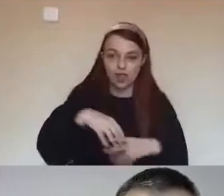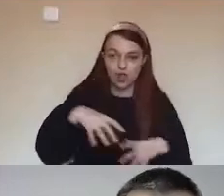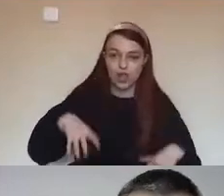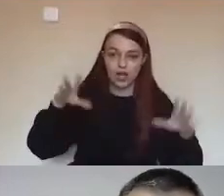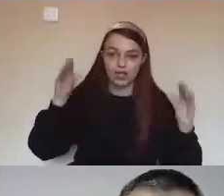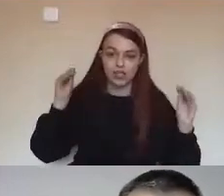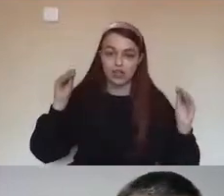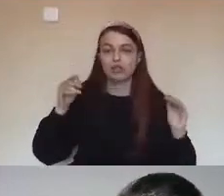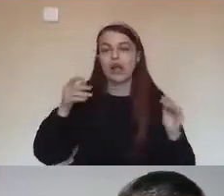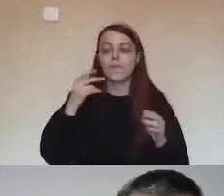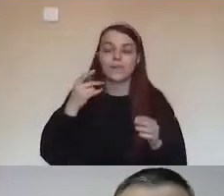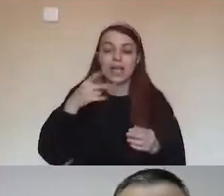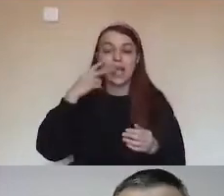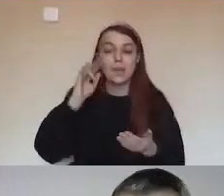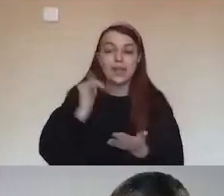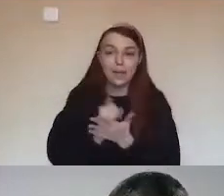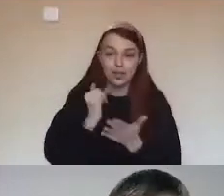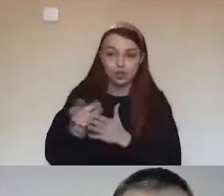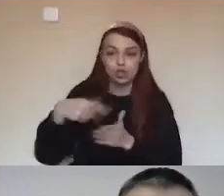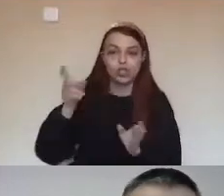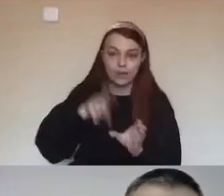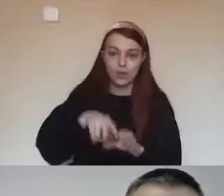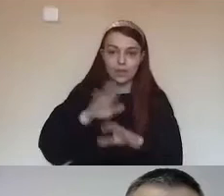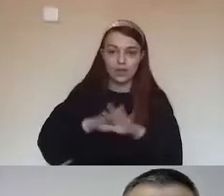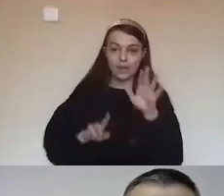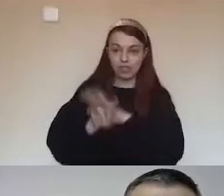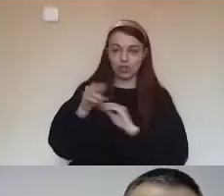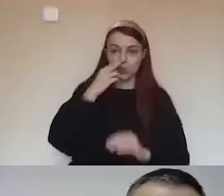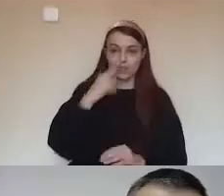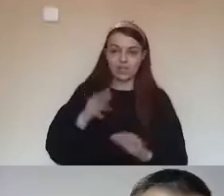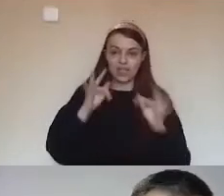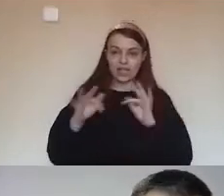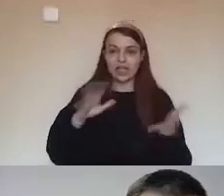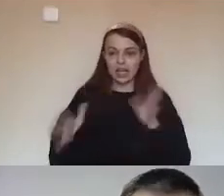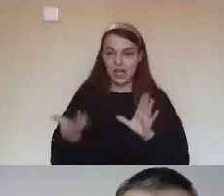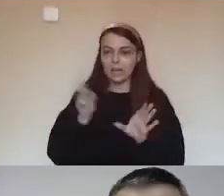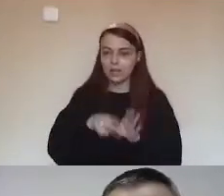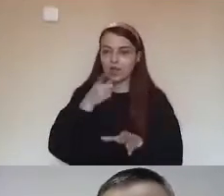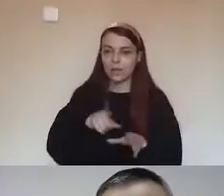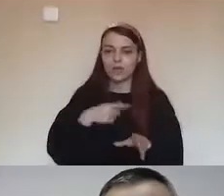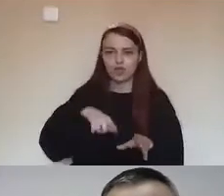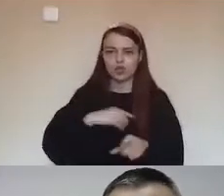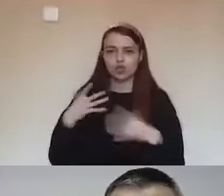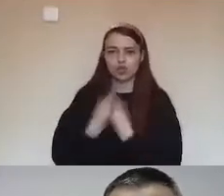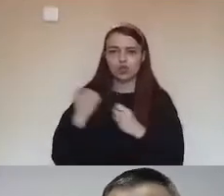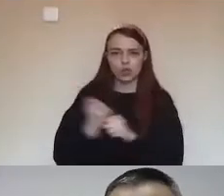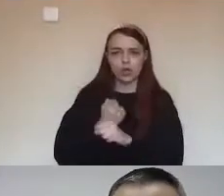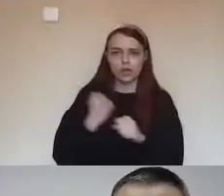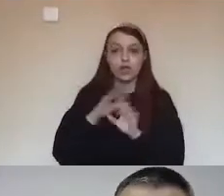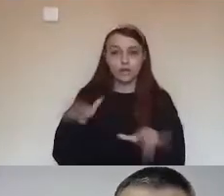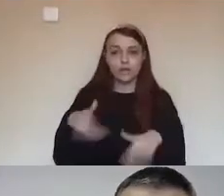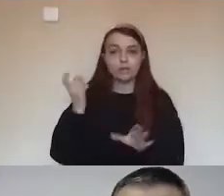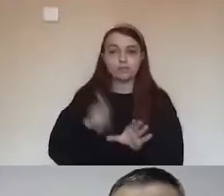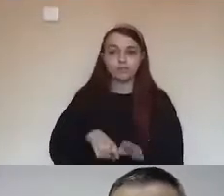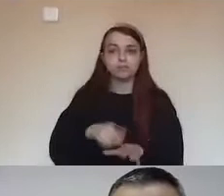experiencia piloto. Ellos han participado en el desarrollo de esas visitas teatralizadas. Hemos trabajado mucho tiempo con ellos y han acabado participando.